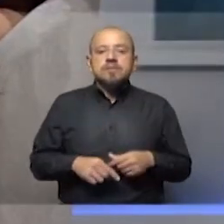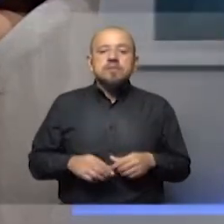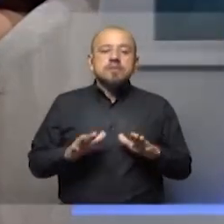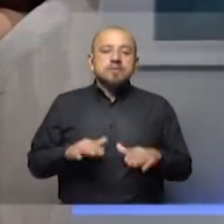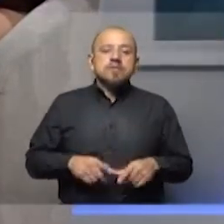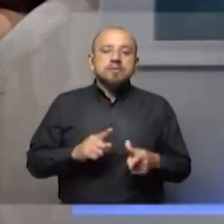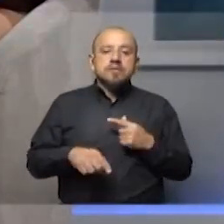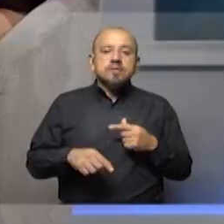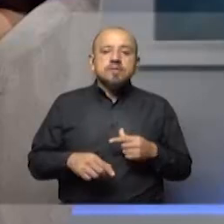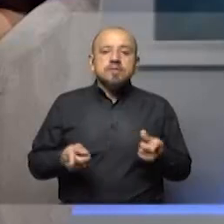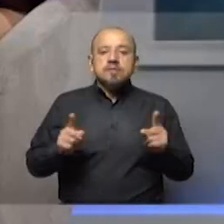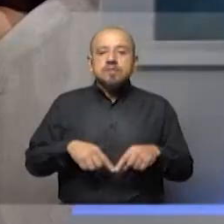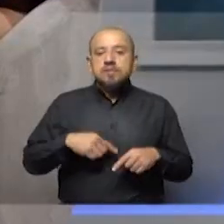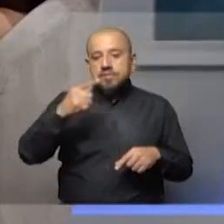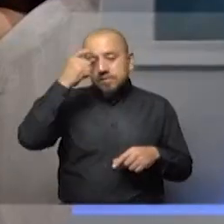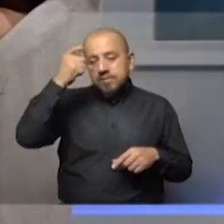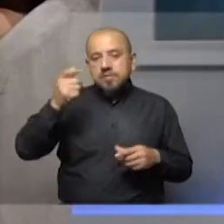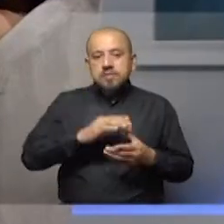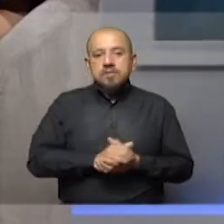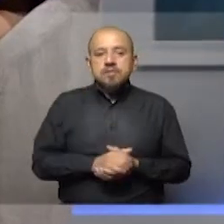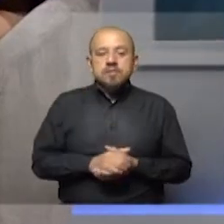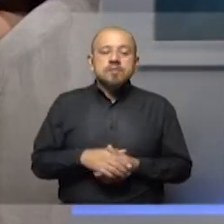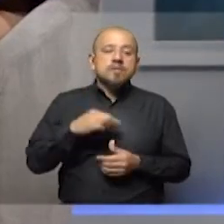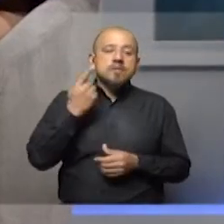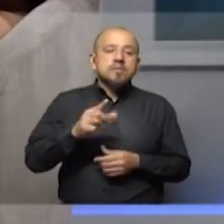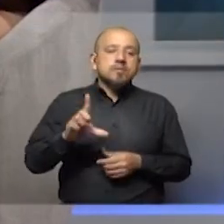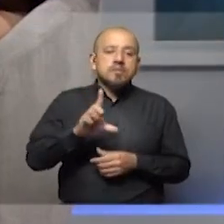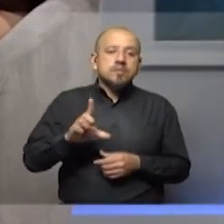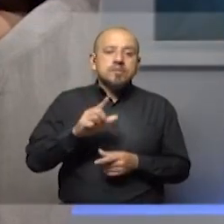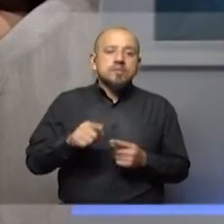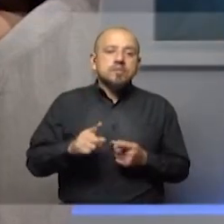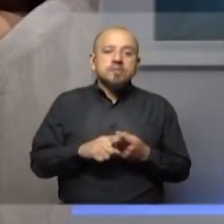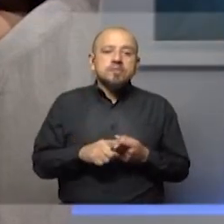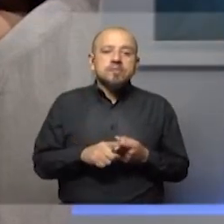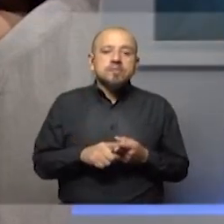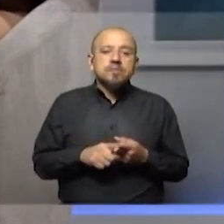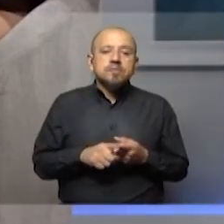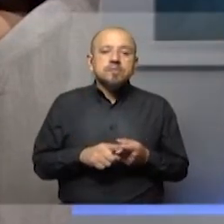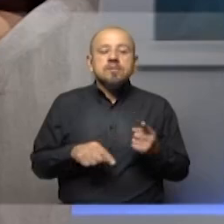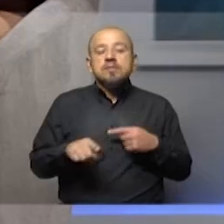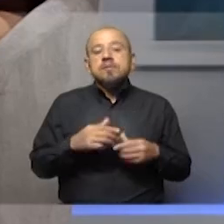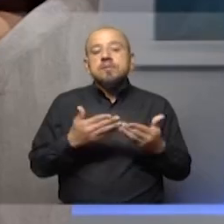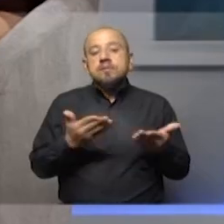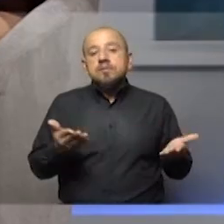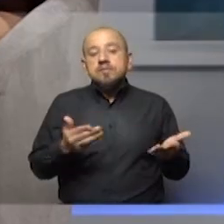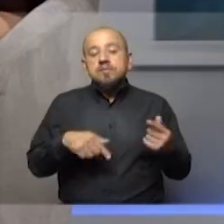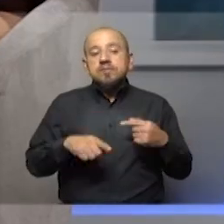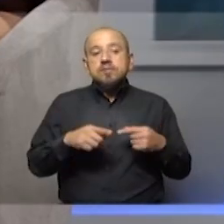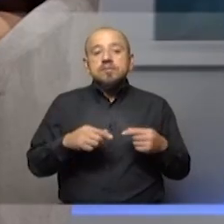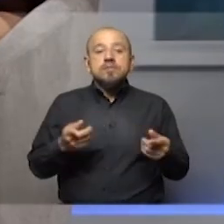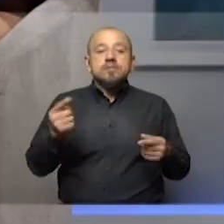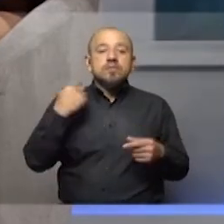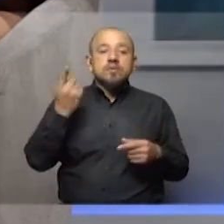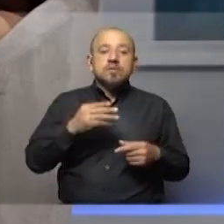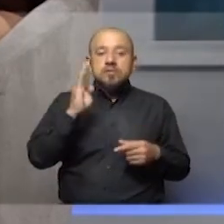quédense en la pantalla de TV ciudad que se viene sobre ciencia y nosotros el lunes venimos a analizar las perspectivas después de que